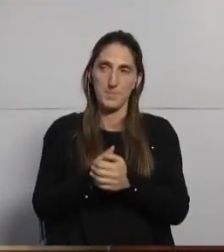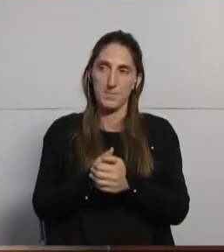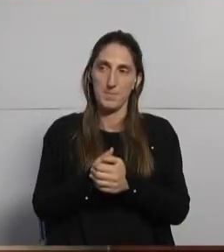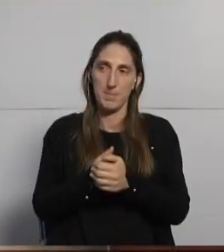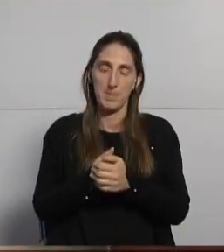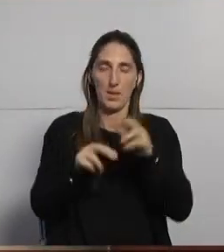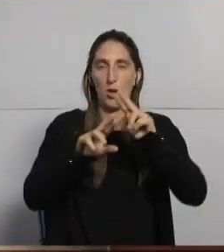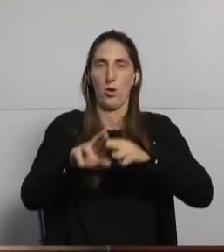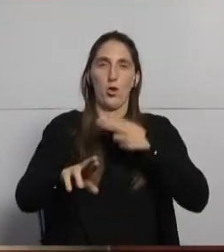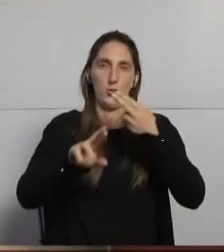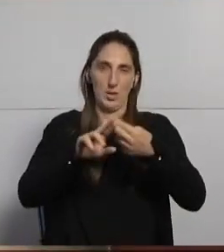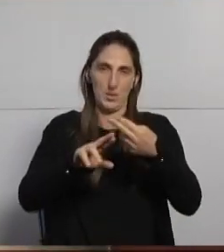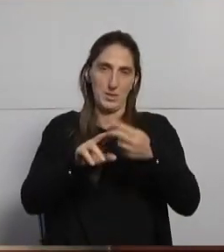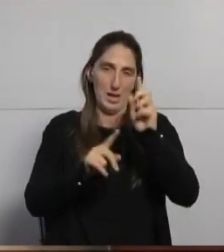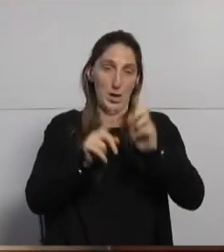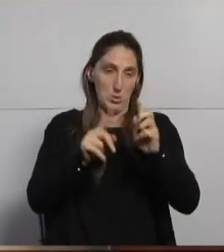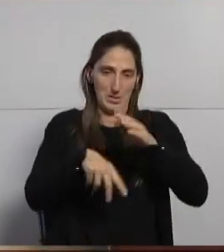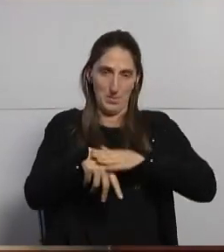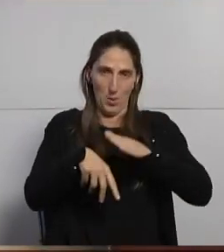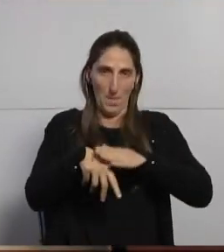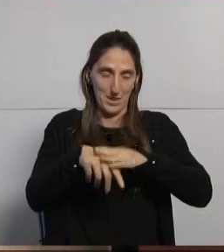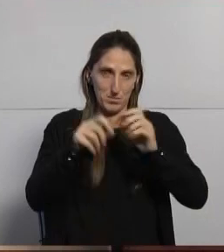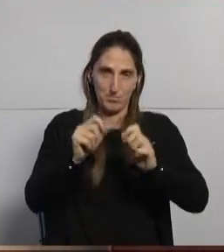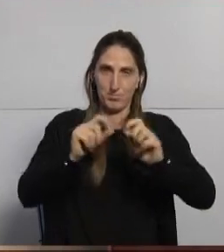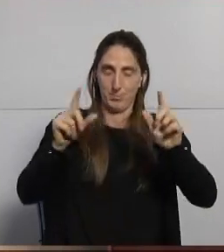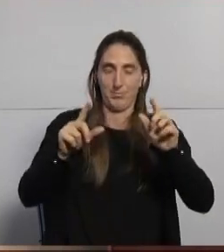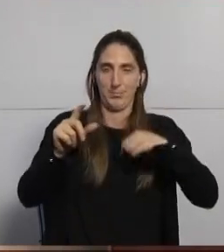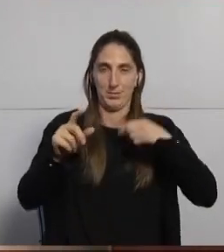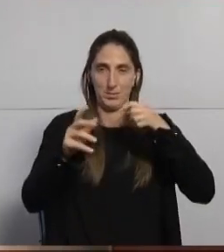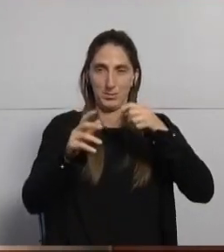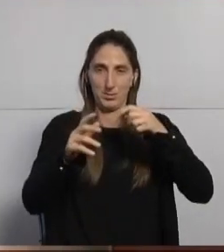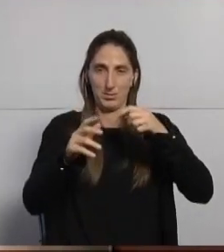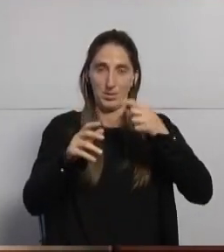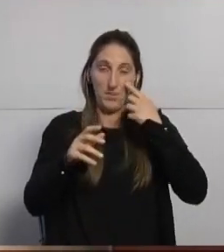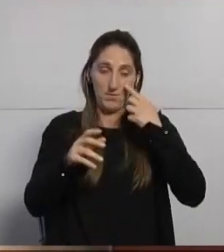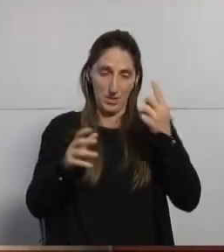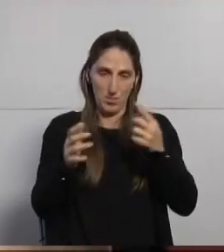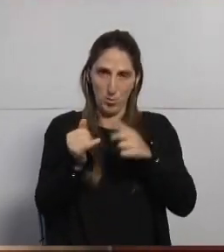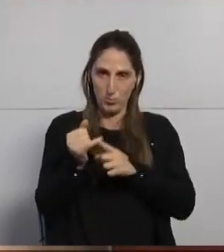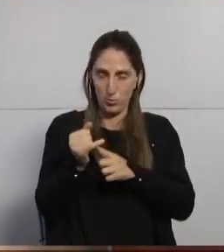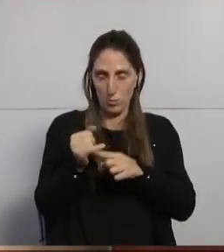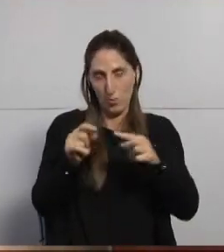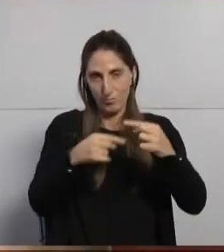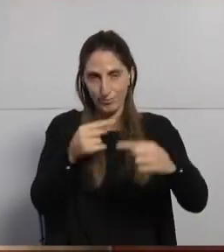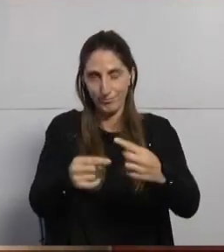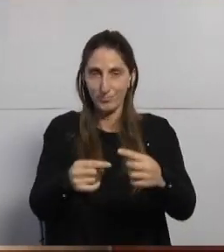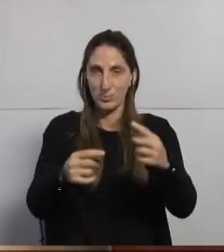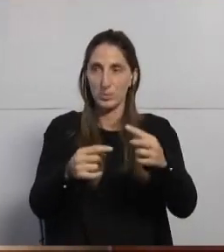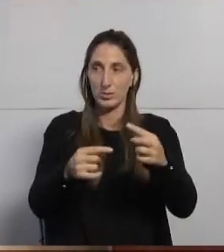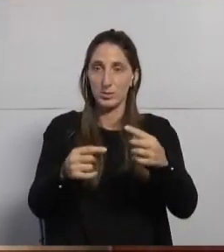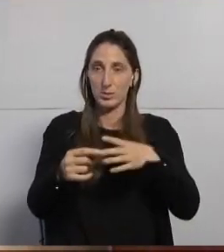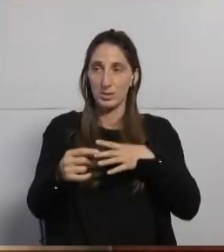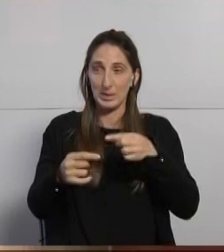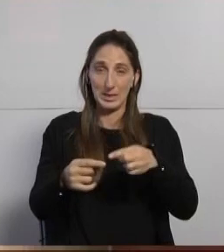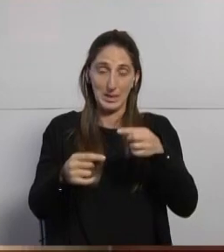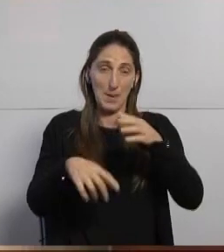Pasamos en limpio para quienes quizás estén emprendiendo en este momento. Sabemos que la transmisión está teniendo muchos seguidores y seguidoras, que